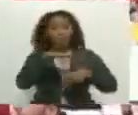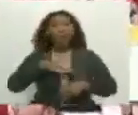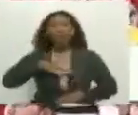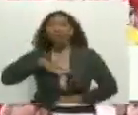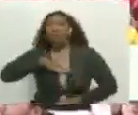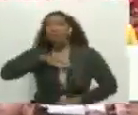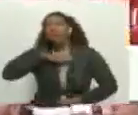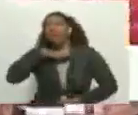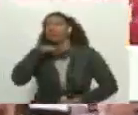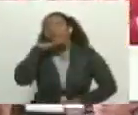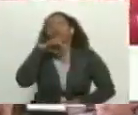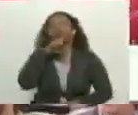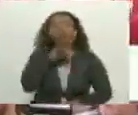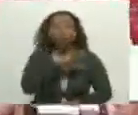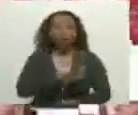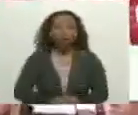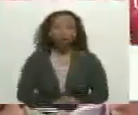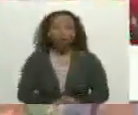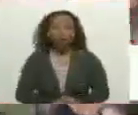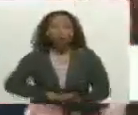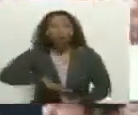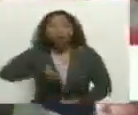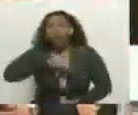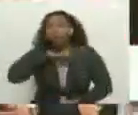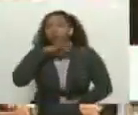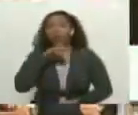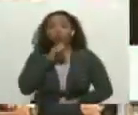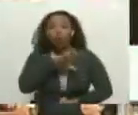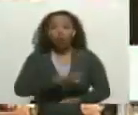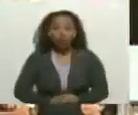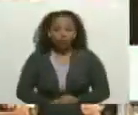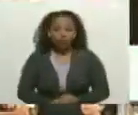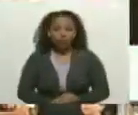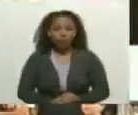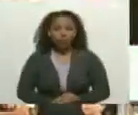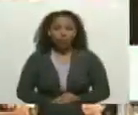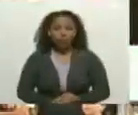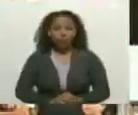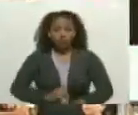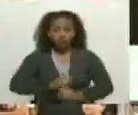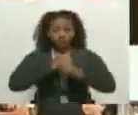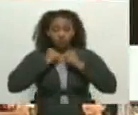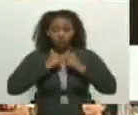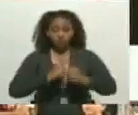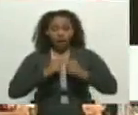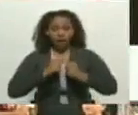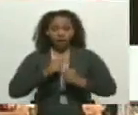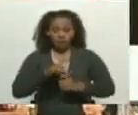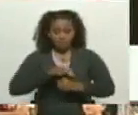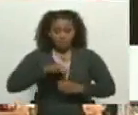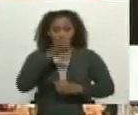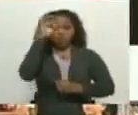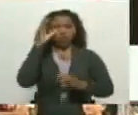historia, lleno de historia, lleno de fuerza espiritual, pero sobre todo un